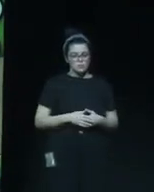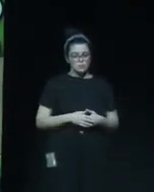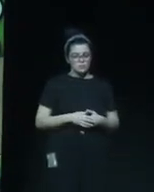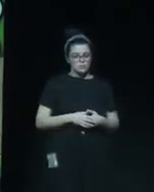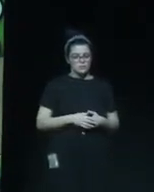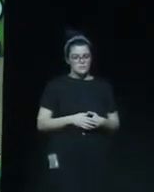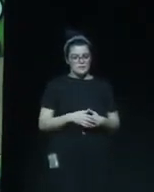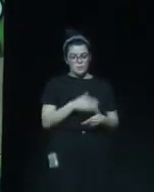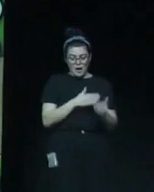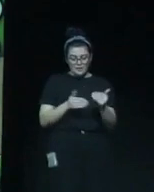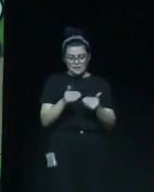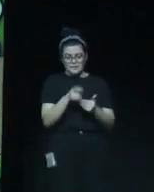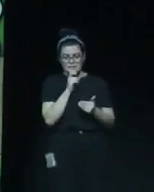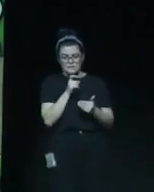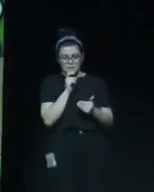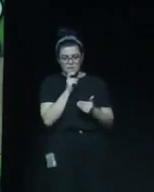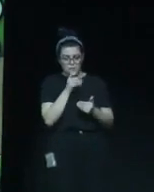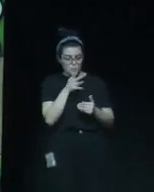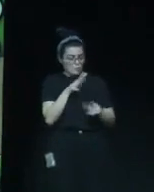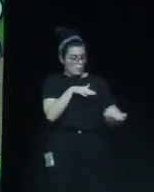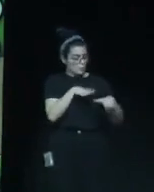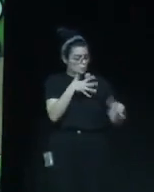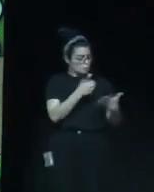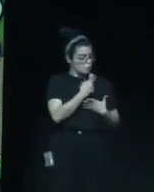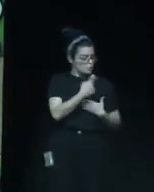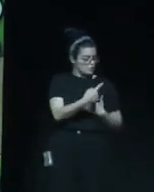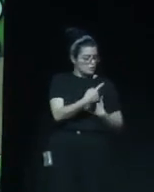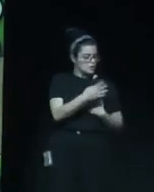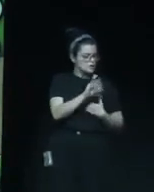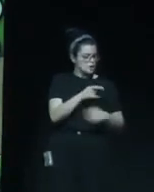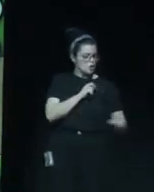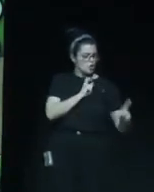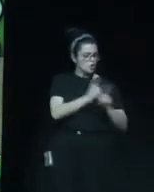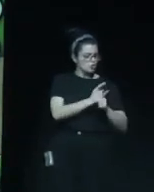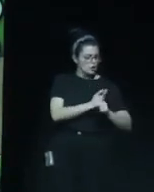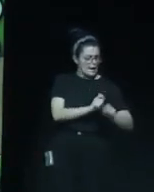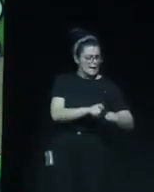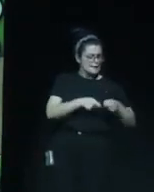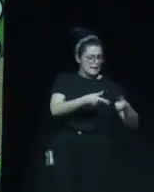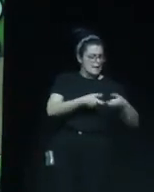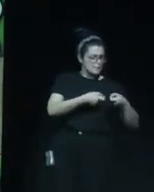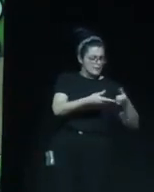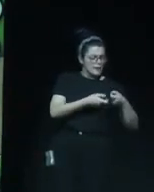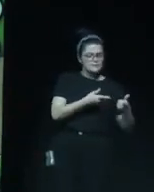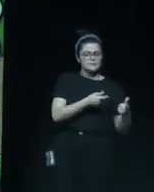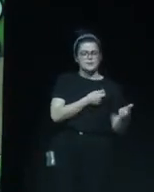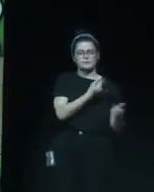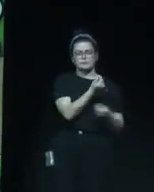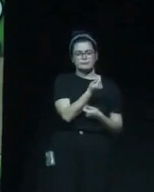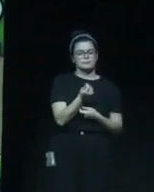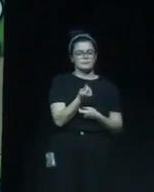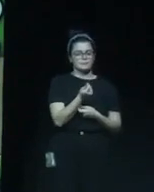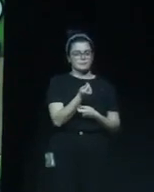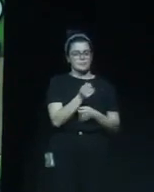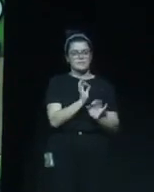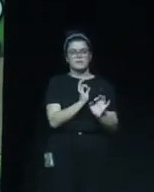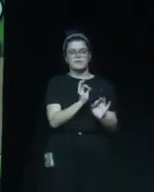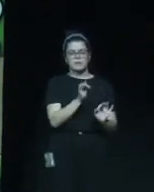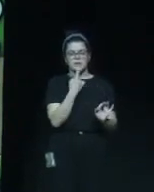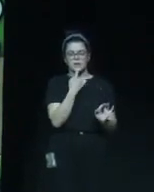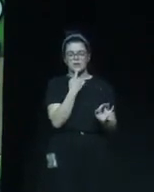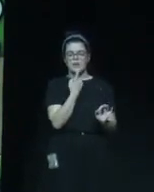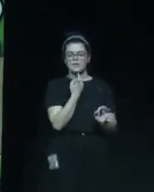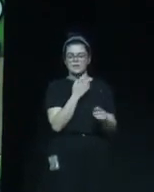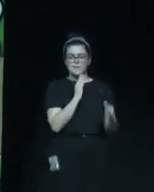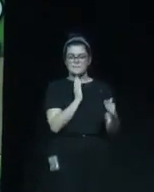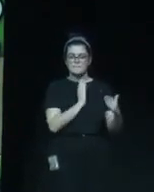todos los movimientos que están diciendo que son anticapitalistas y sobre todo con el tema de plantearse que hay que parar, que